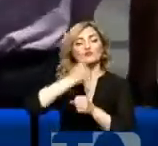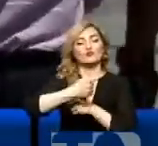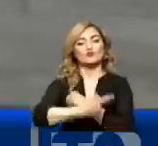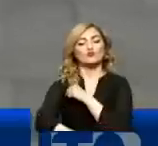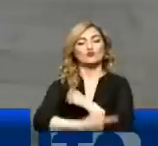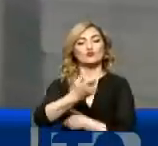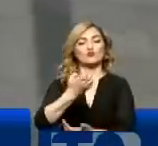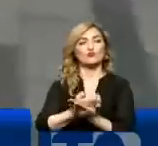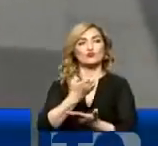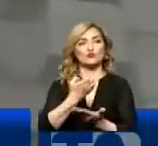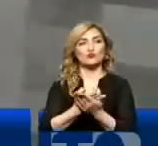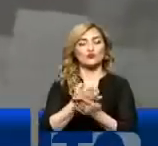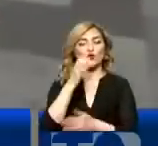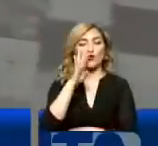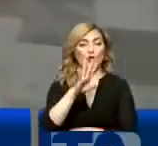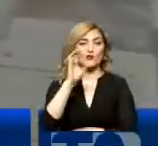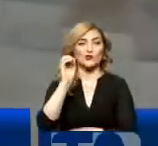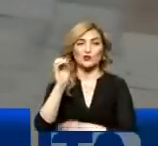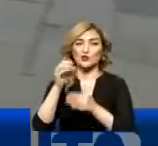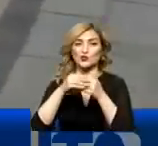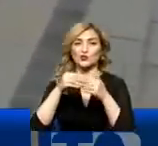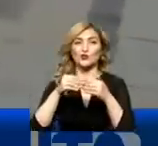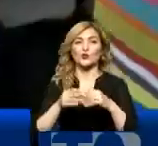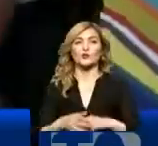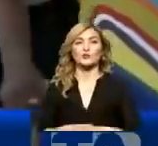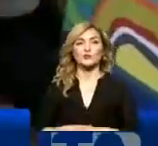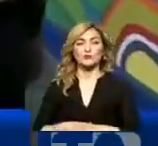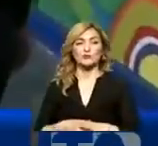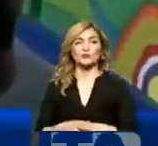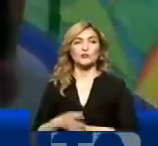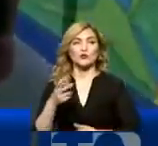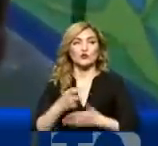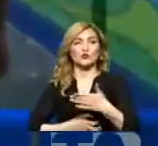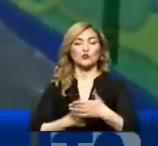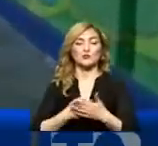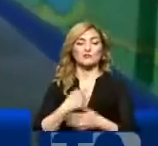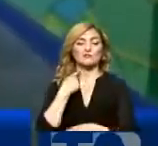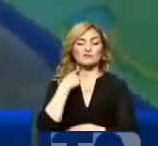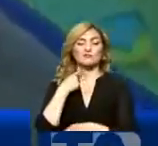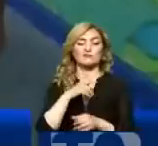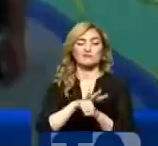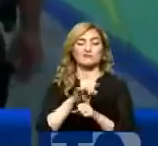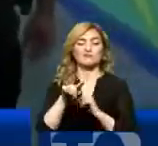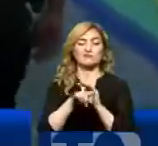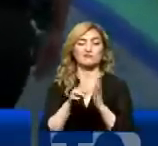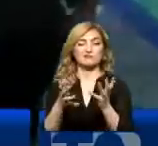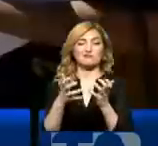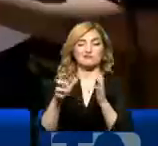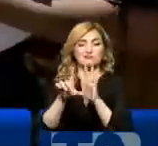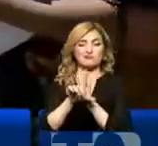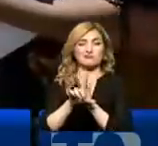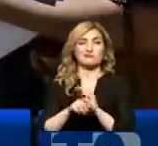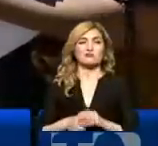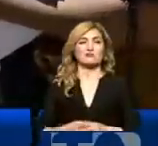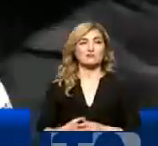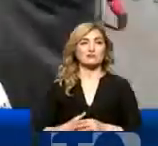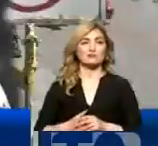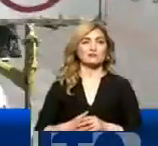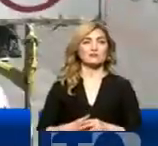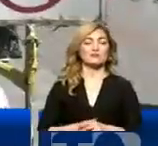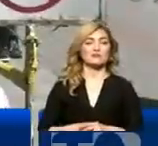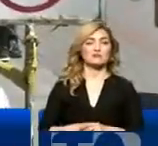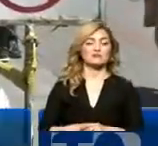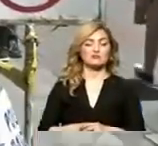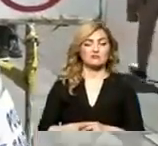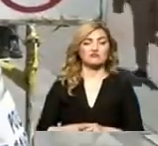sanción económica de $400. Esta multa les perjudica cuando ellos quieran legalizar sus papeles. Cuando